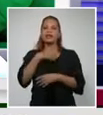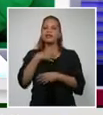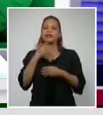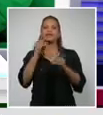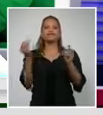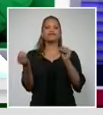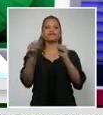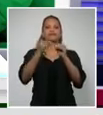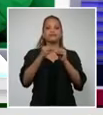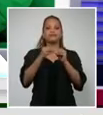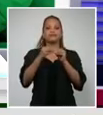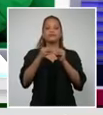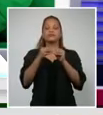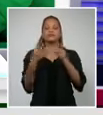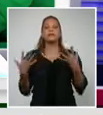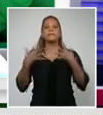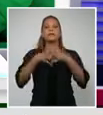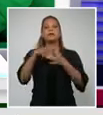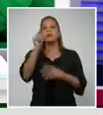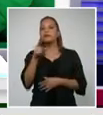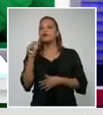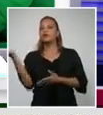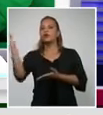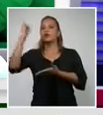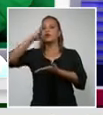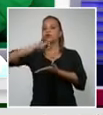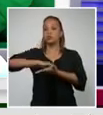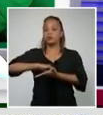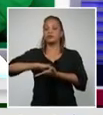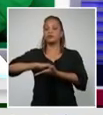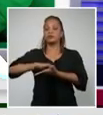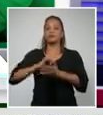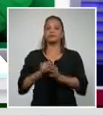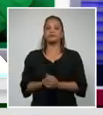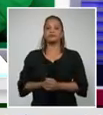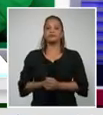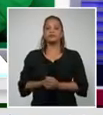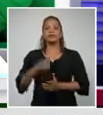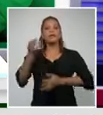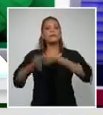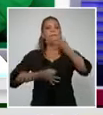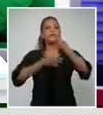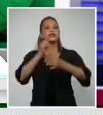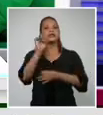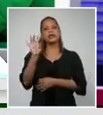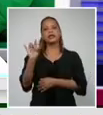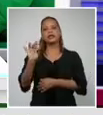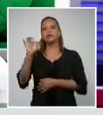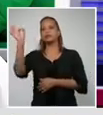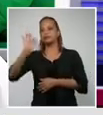infección vínculos con viajeros internacionales. Estamos hablando del 15%.